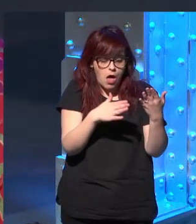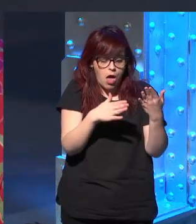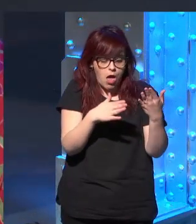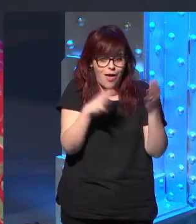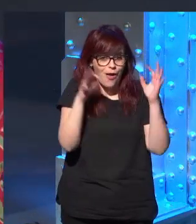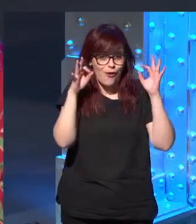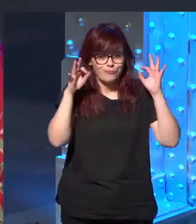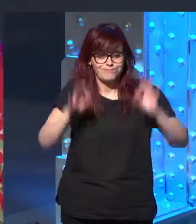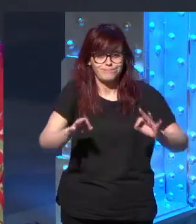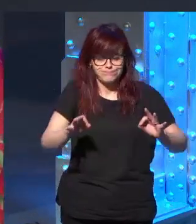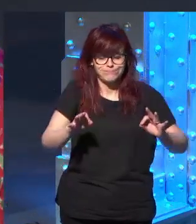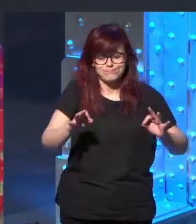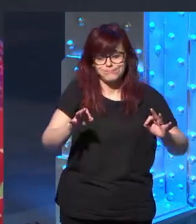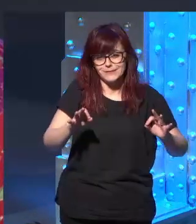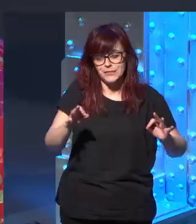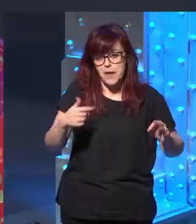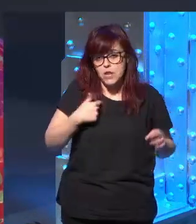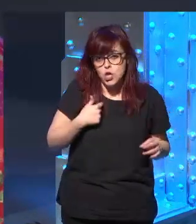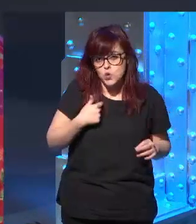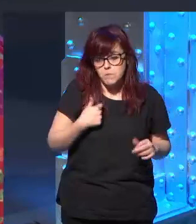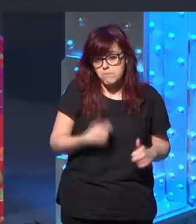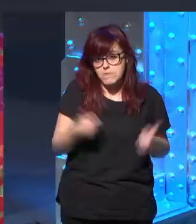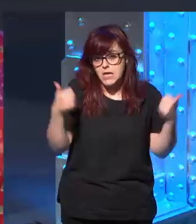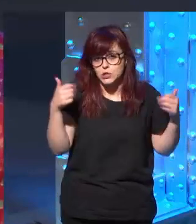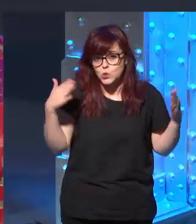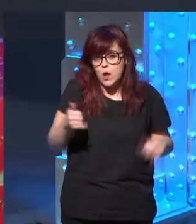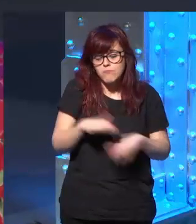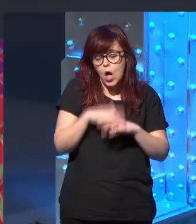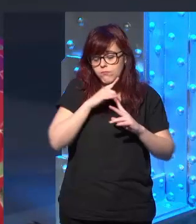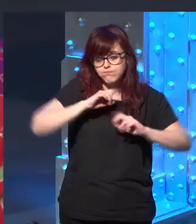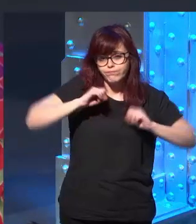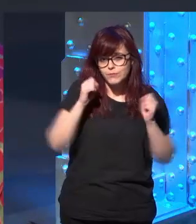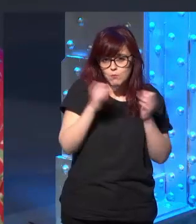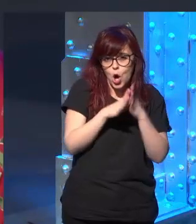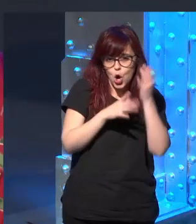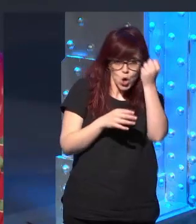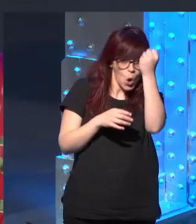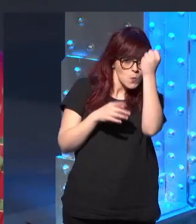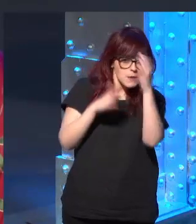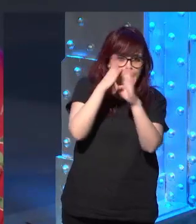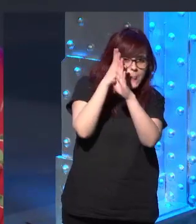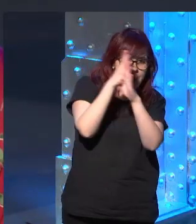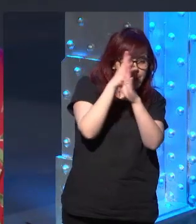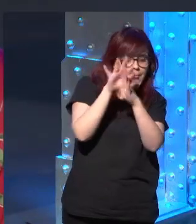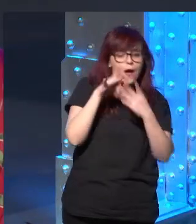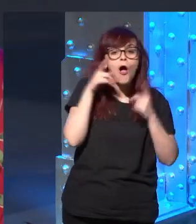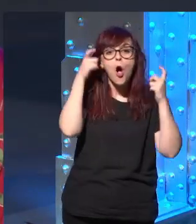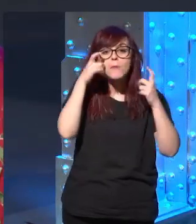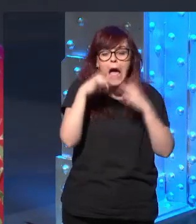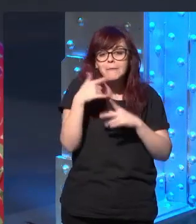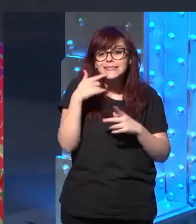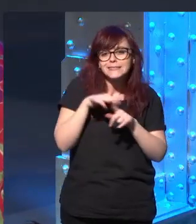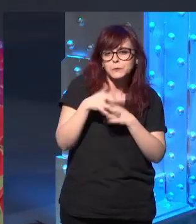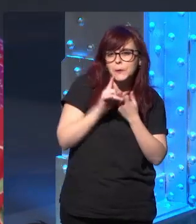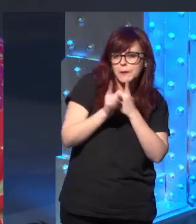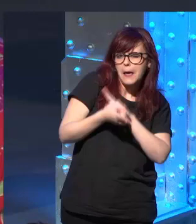cierne y yo pues no tengo otra opción que refugiarme detrás de una columna a ver si algo